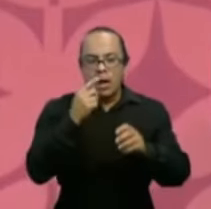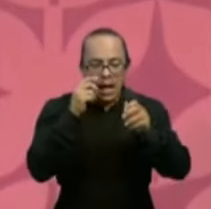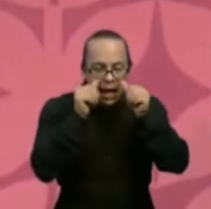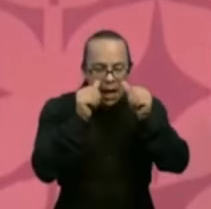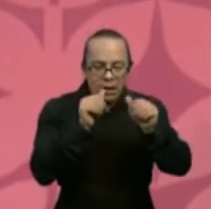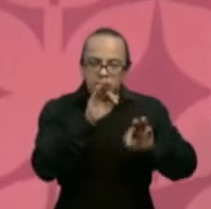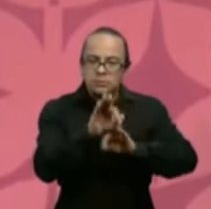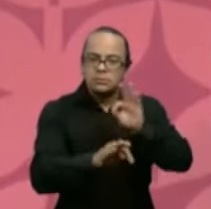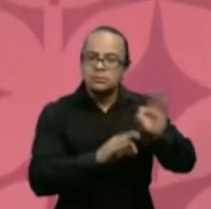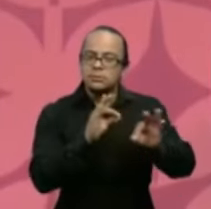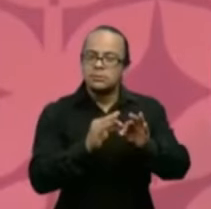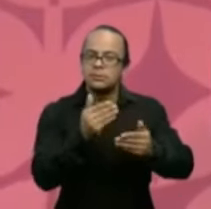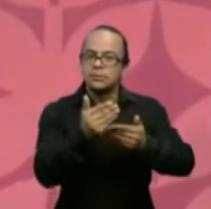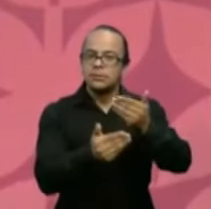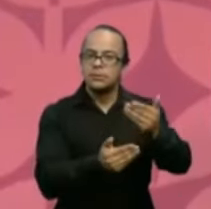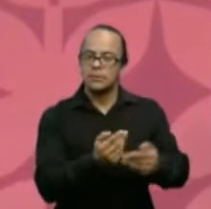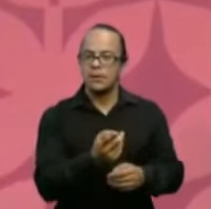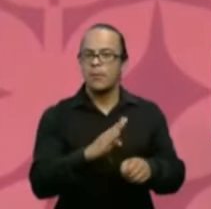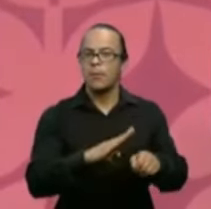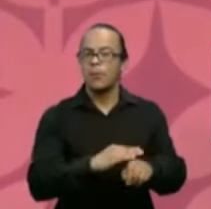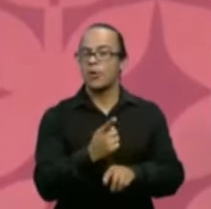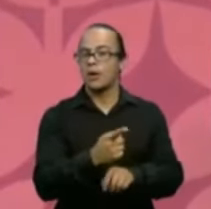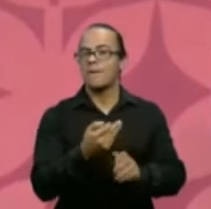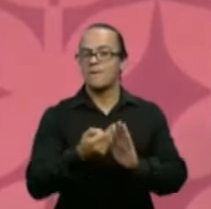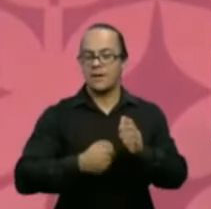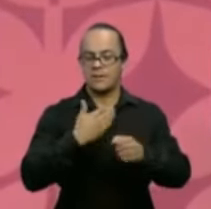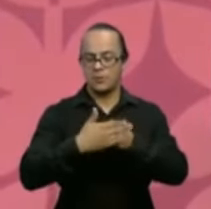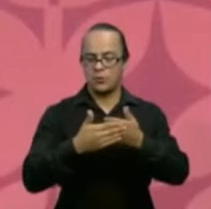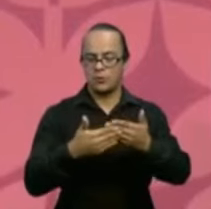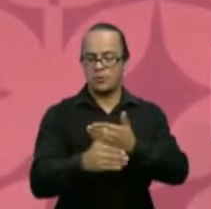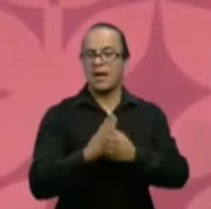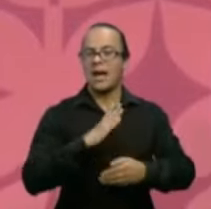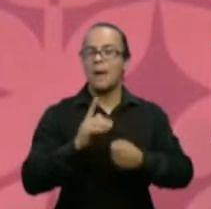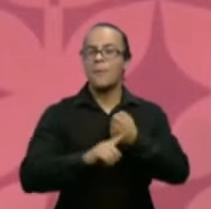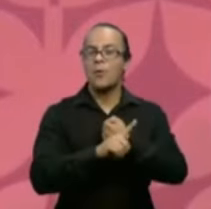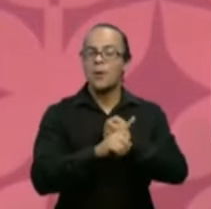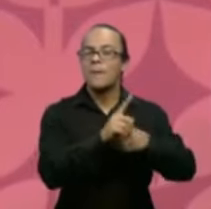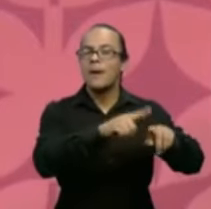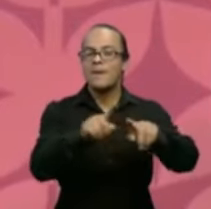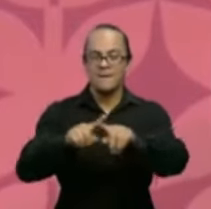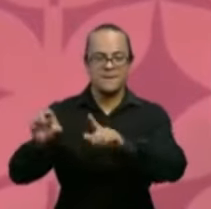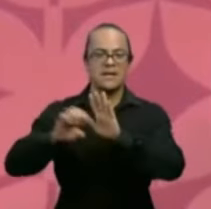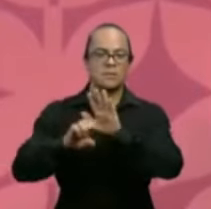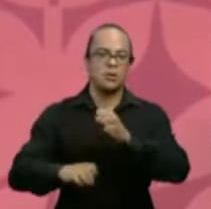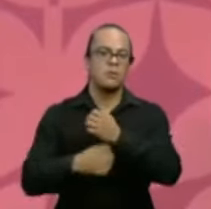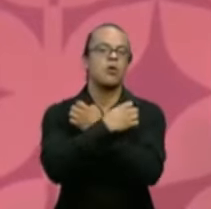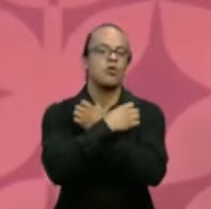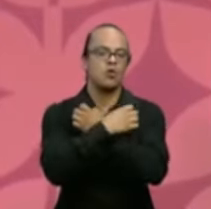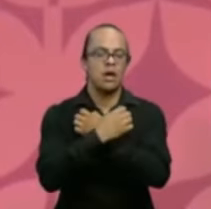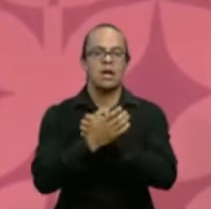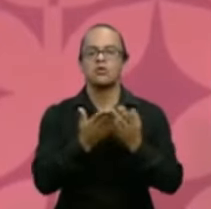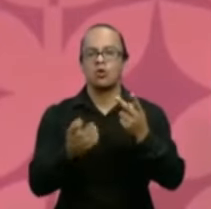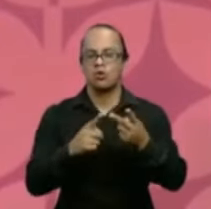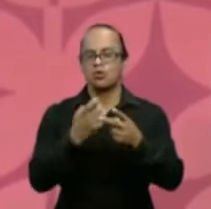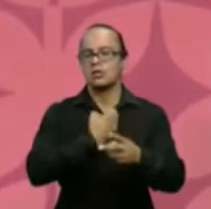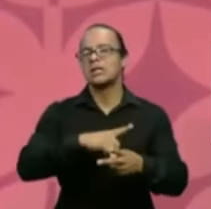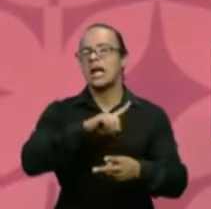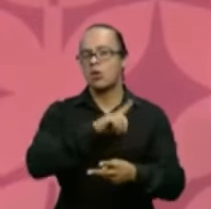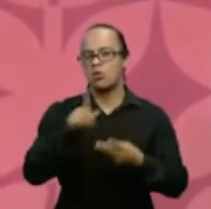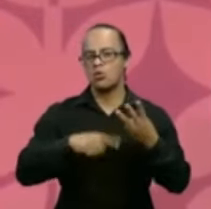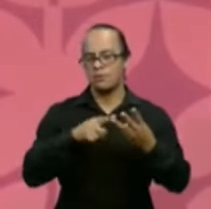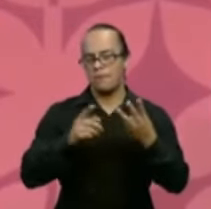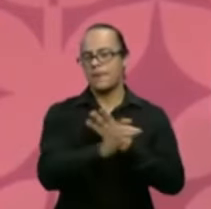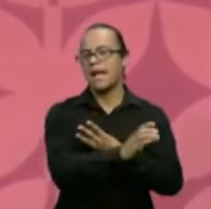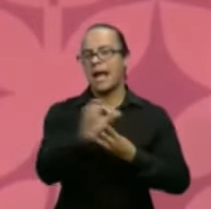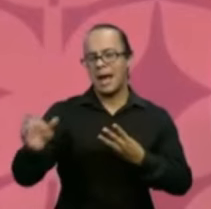atender estas situaciones, sino también atender los demás problemas, como son la educación, la salud, el querido